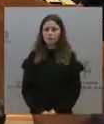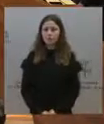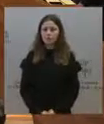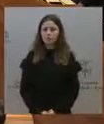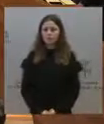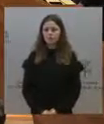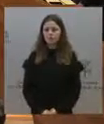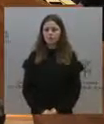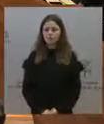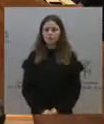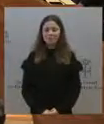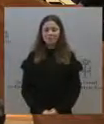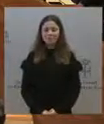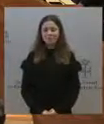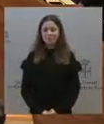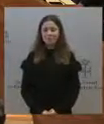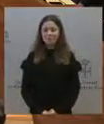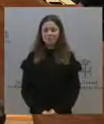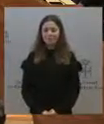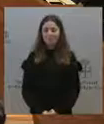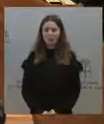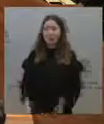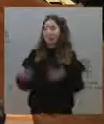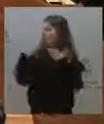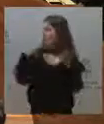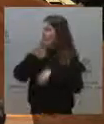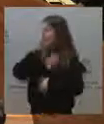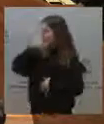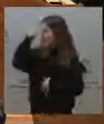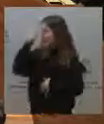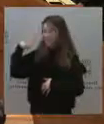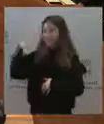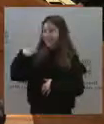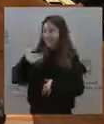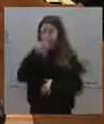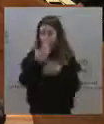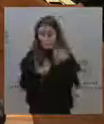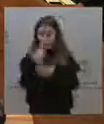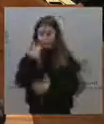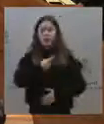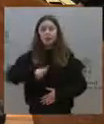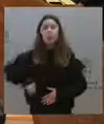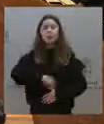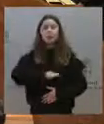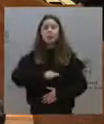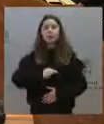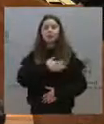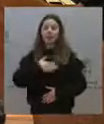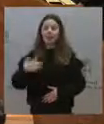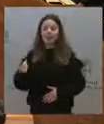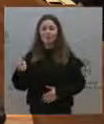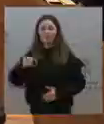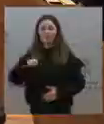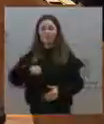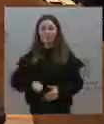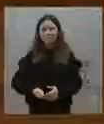Muchas gracias, señor presidente. Buenos días, señorías. Nosotros, en primer lugar, queríamos también aprovechar este día para felicitarle la